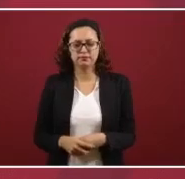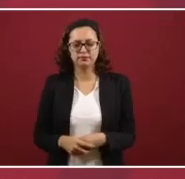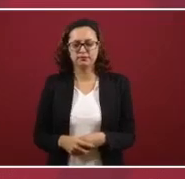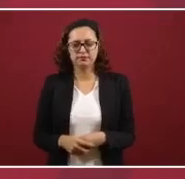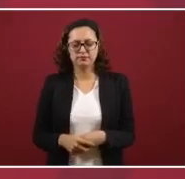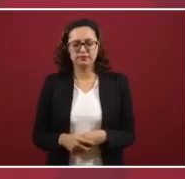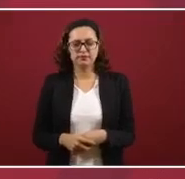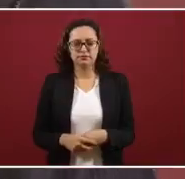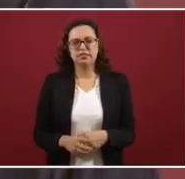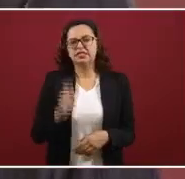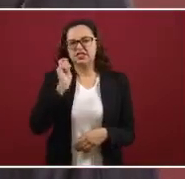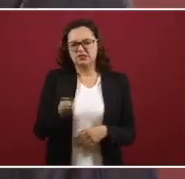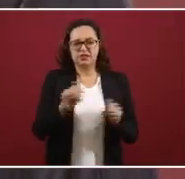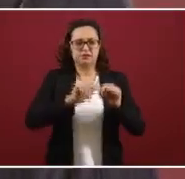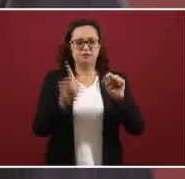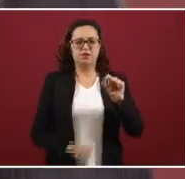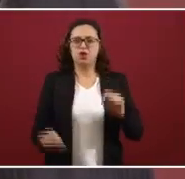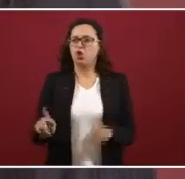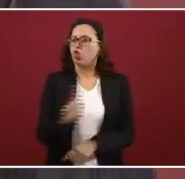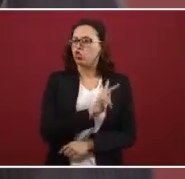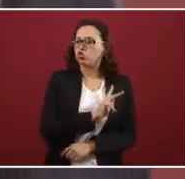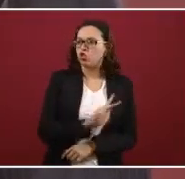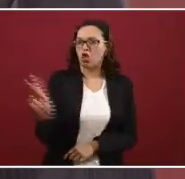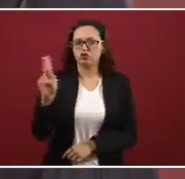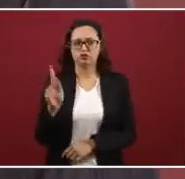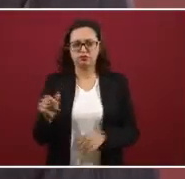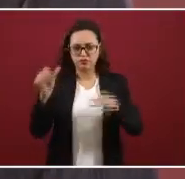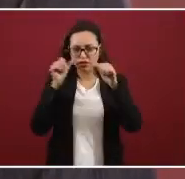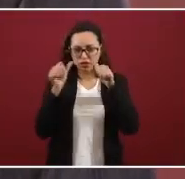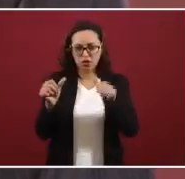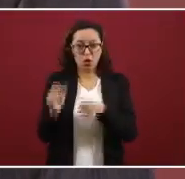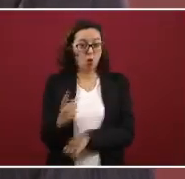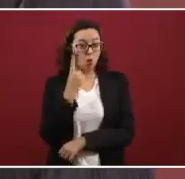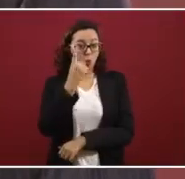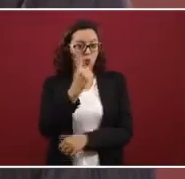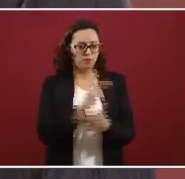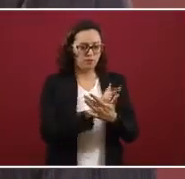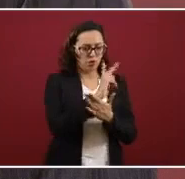a todos los adultos mayores, con un programa.